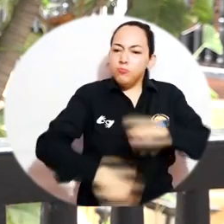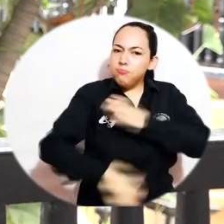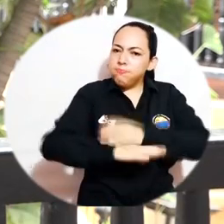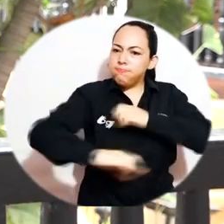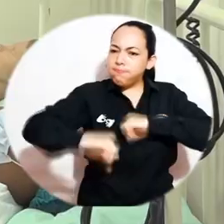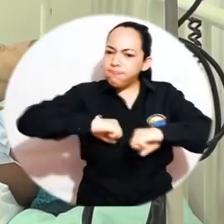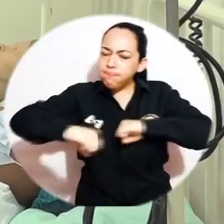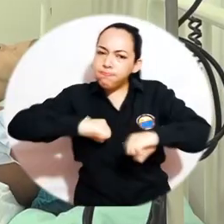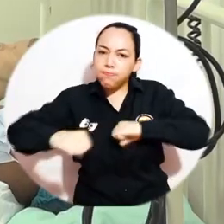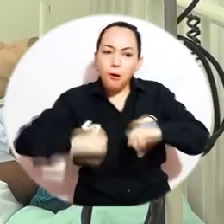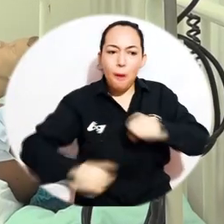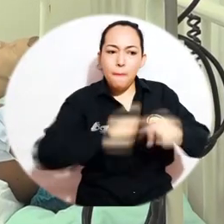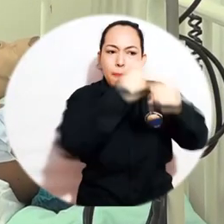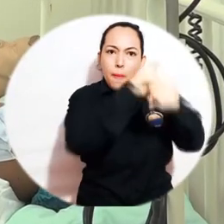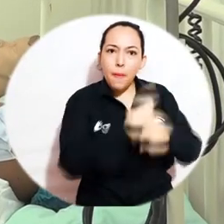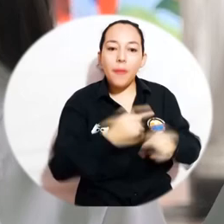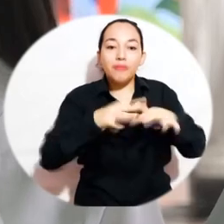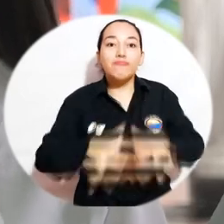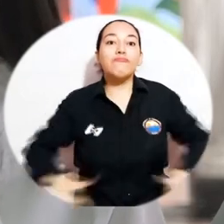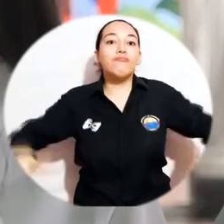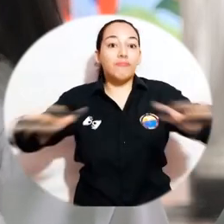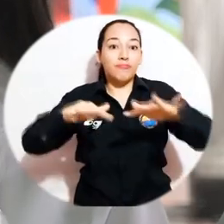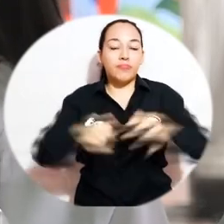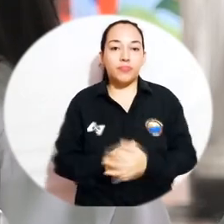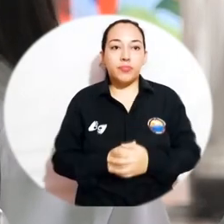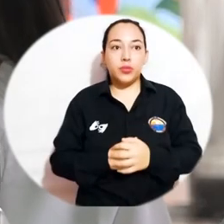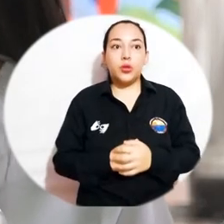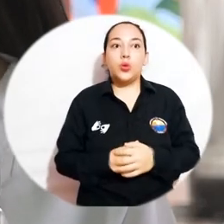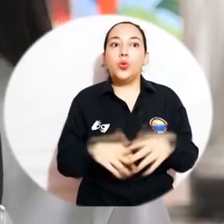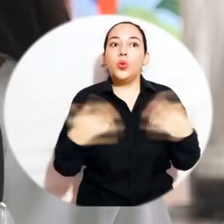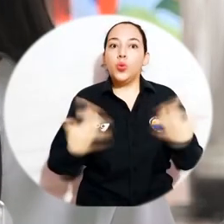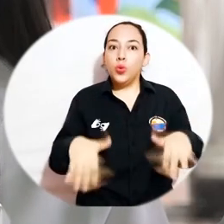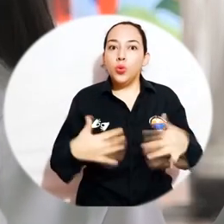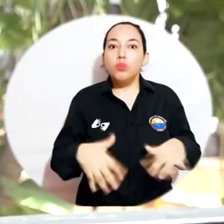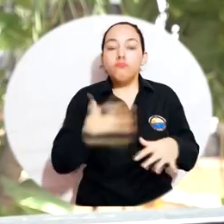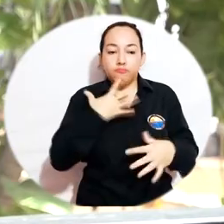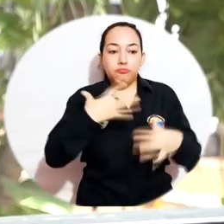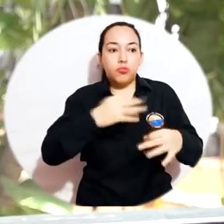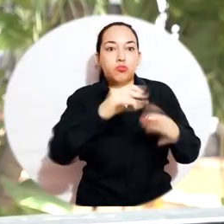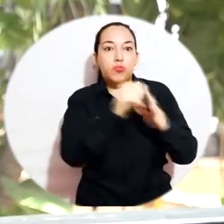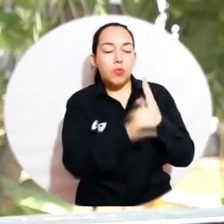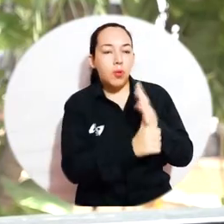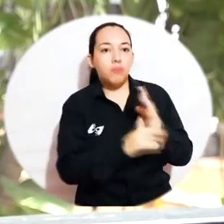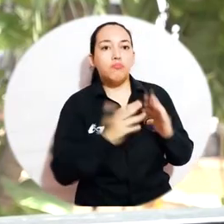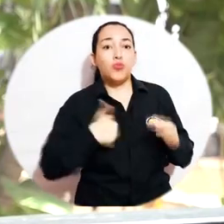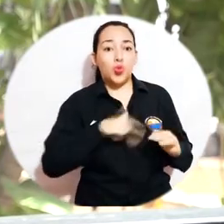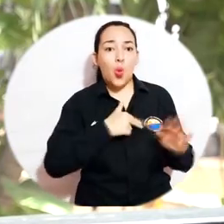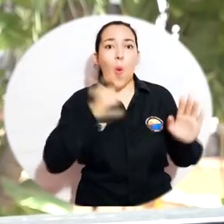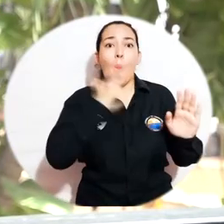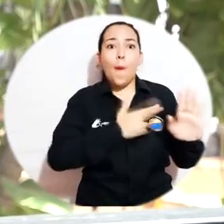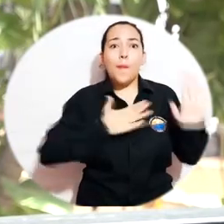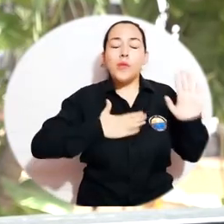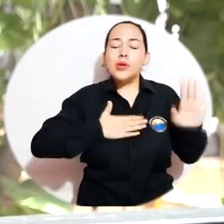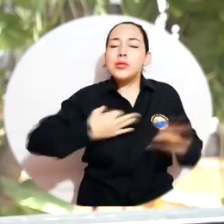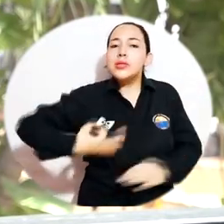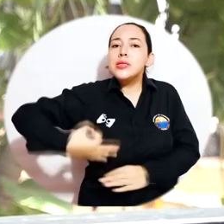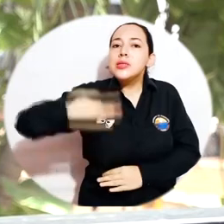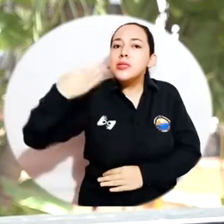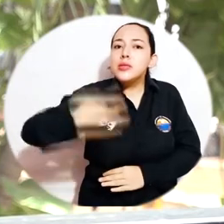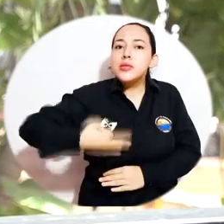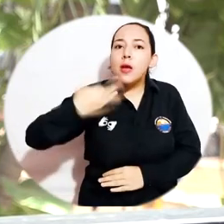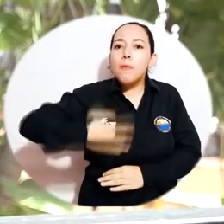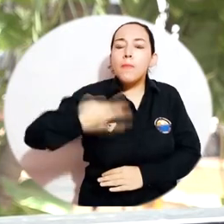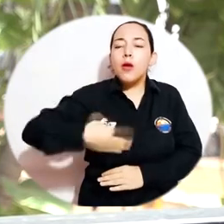seguir haciendo acciones efectivas en el territorio. La calidad que realmente tiene el programa. Tenemos un compromiso de siempre